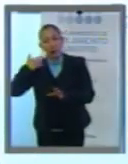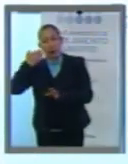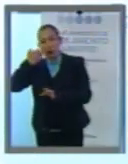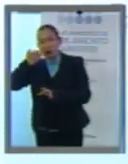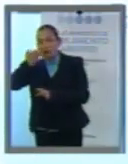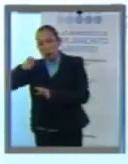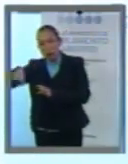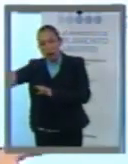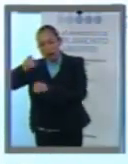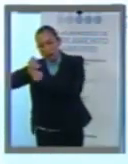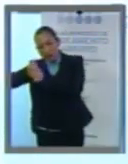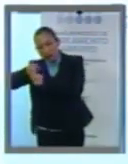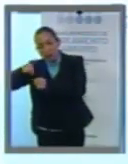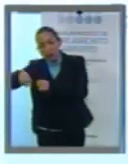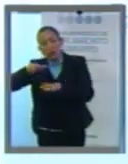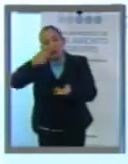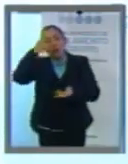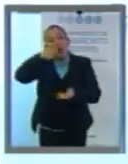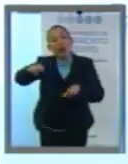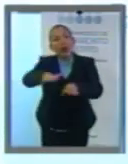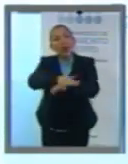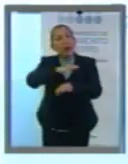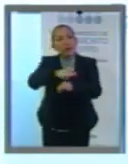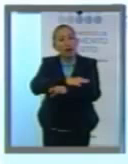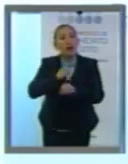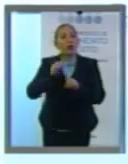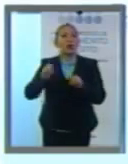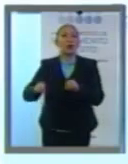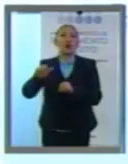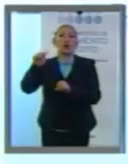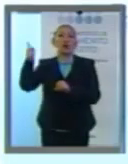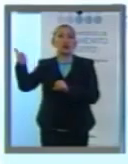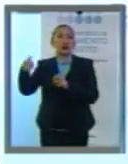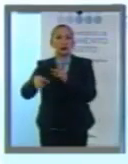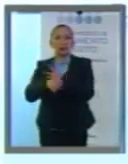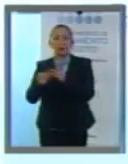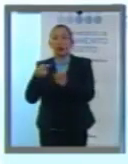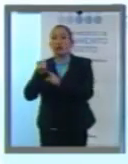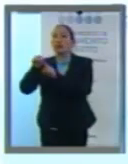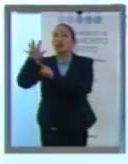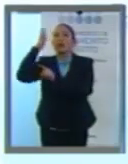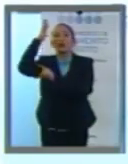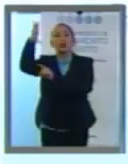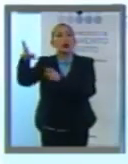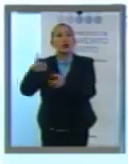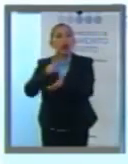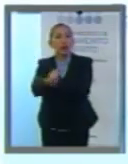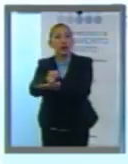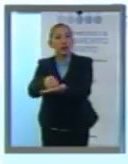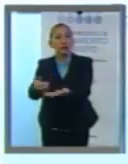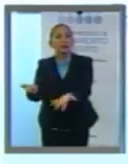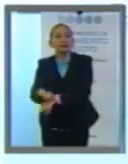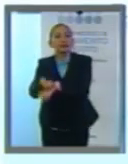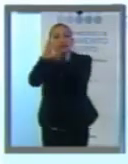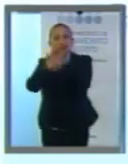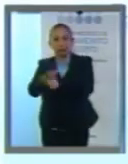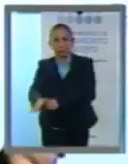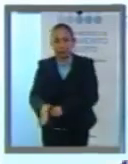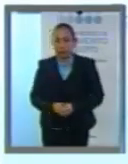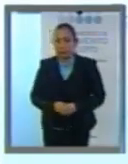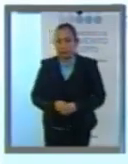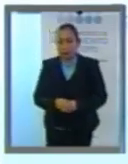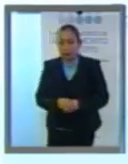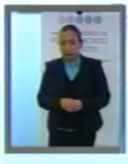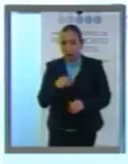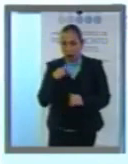de para qué vamos a reformar y hacia dónde realmente, o qué impacto va a poder tener esa reforma.